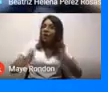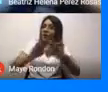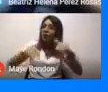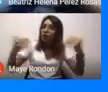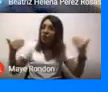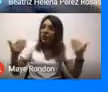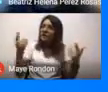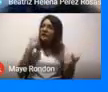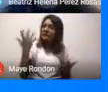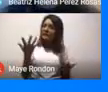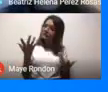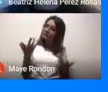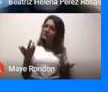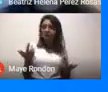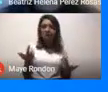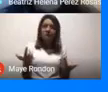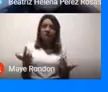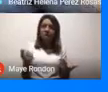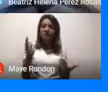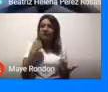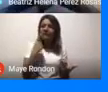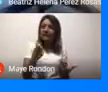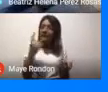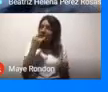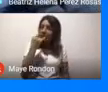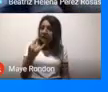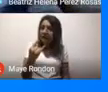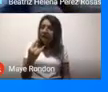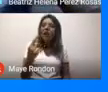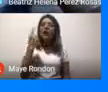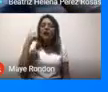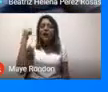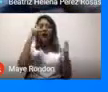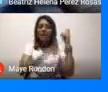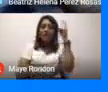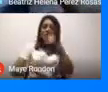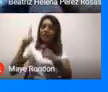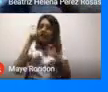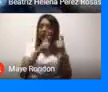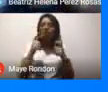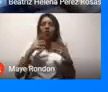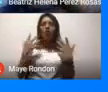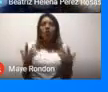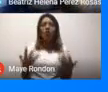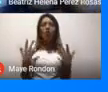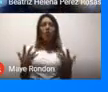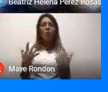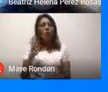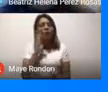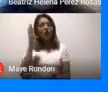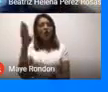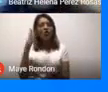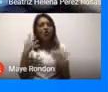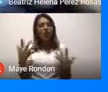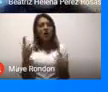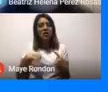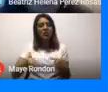nos pone en algo muy, muy interesante y es a pensarnos cómo va a ser nuestro futuro y qué queremos. ¿Cómo